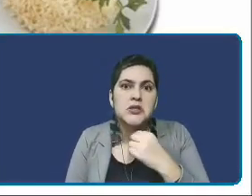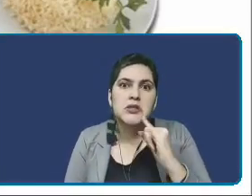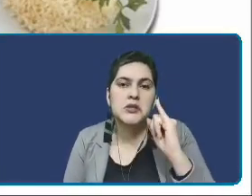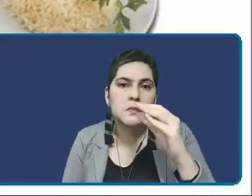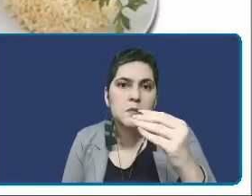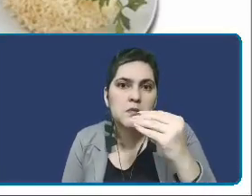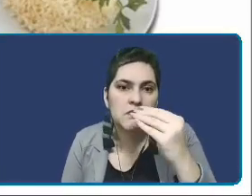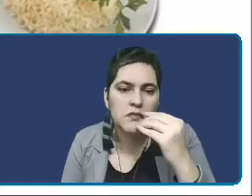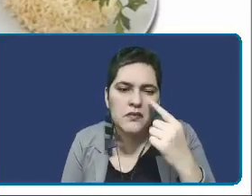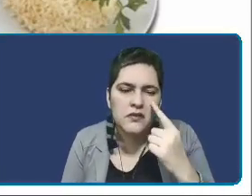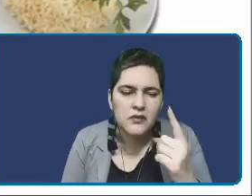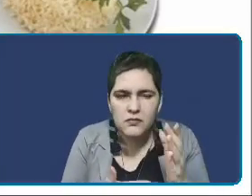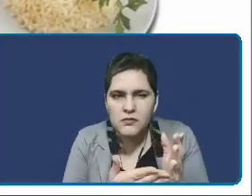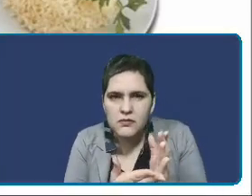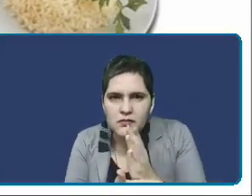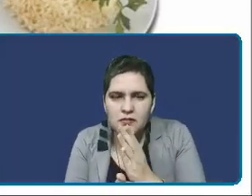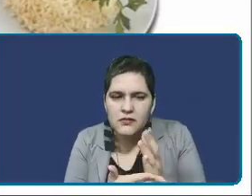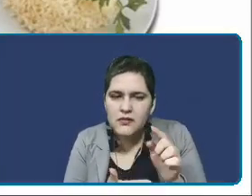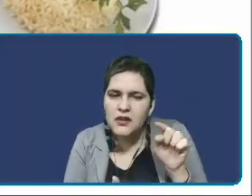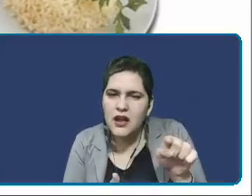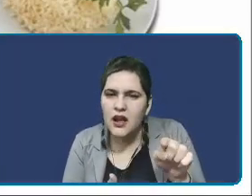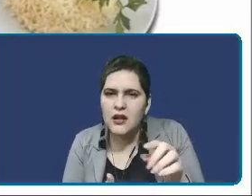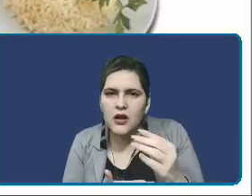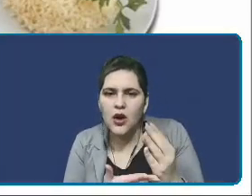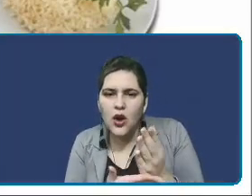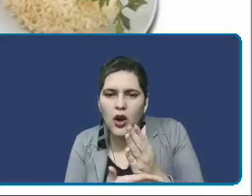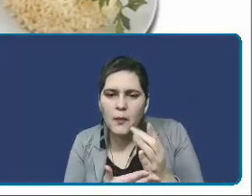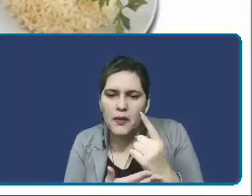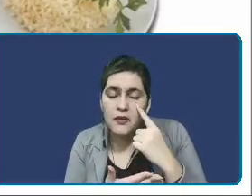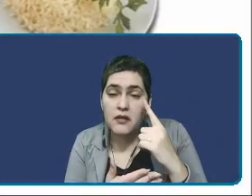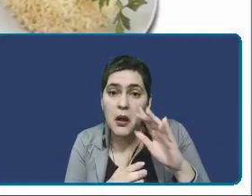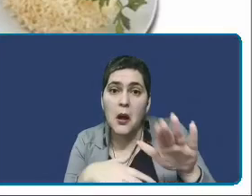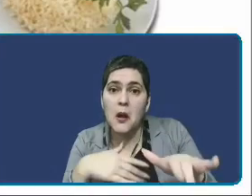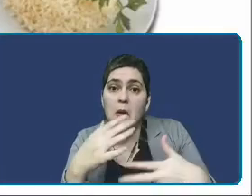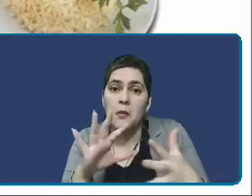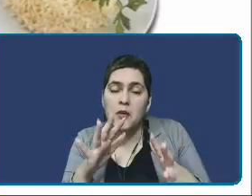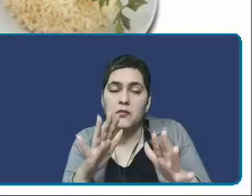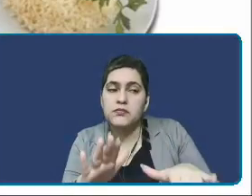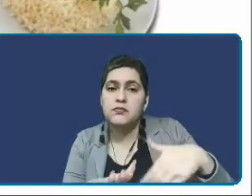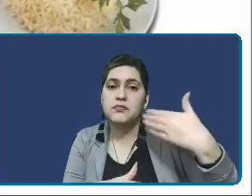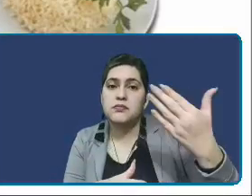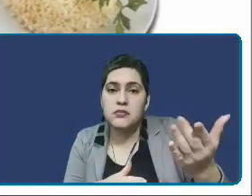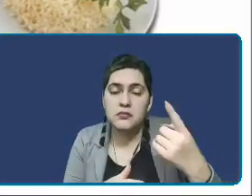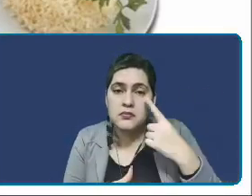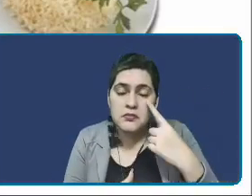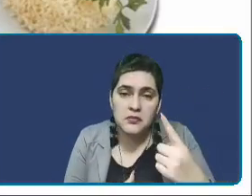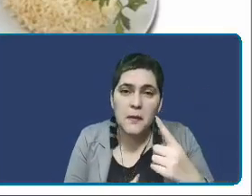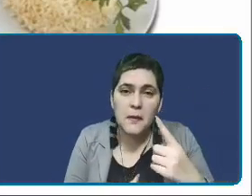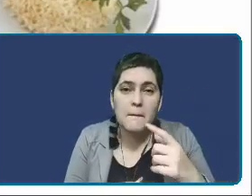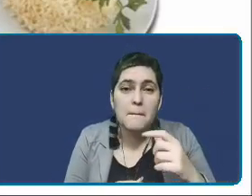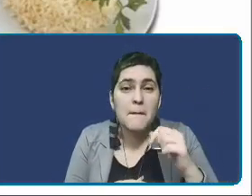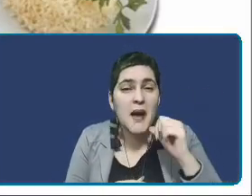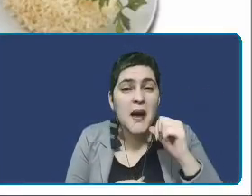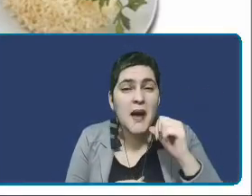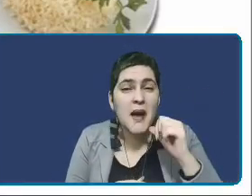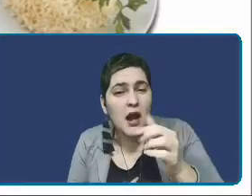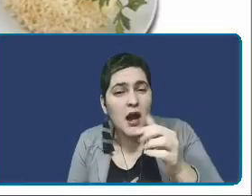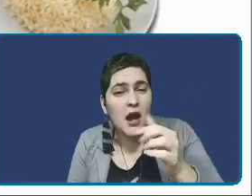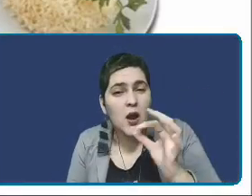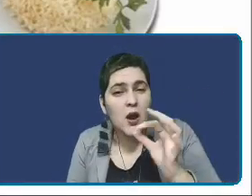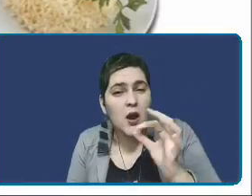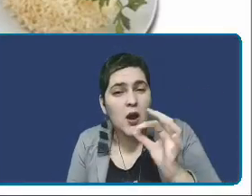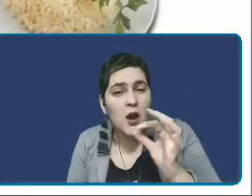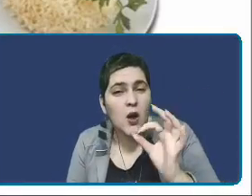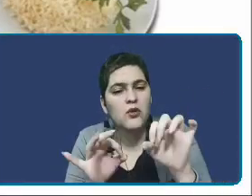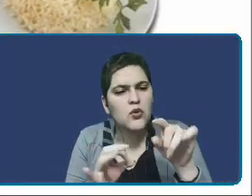seleccionado, para yo saber después, que lo van a ver probablemente mañana, pasado mañana, cómo hacer para que consuma entonces los